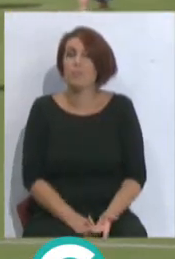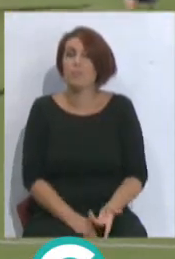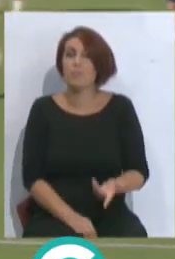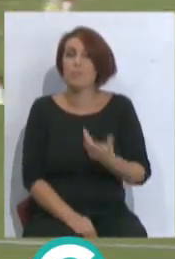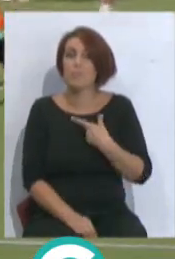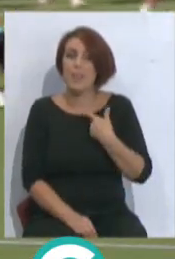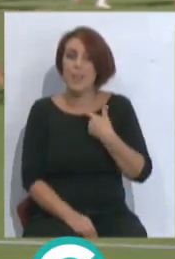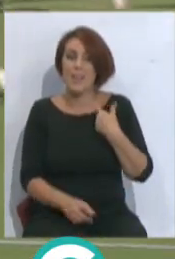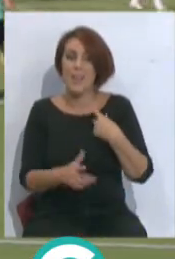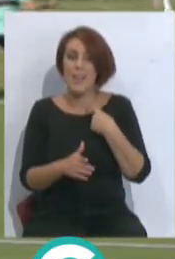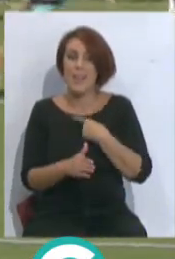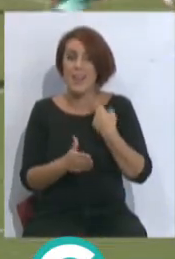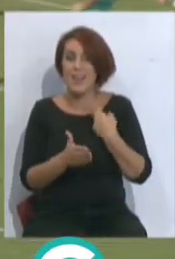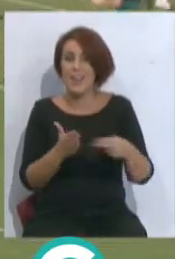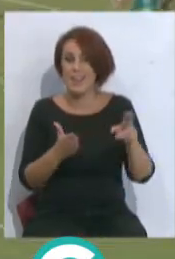Ahí están los rubios. Ahí están los rubios.